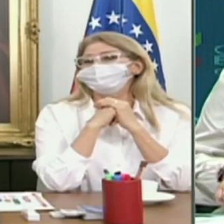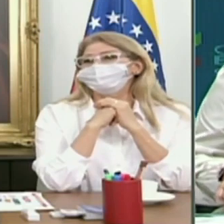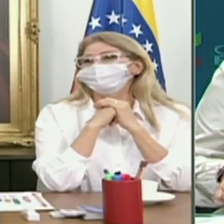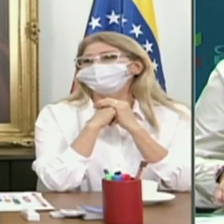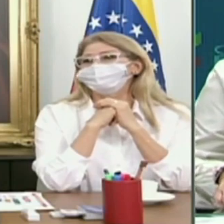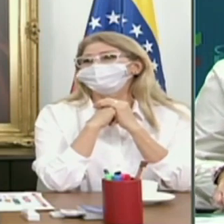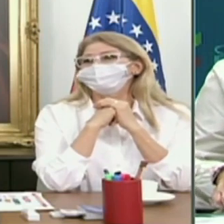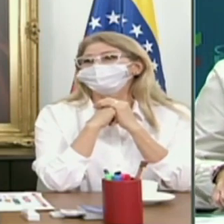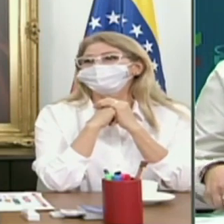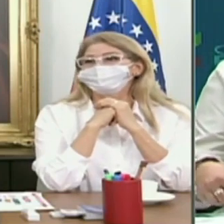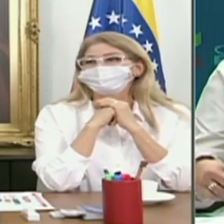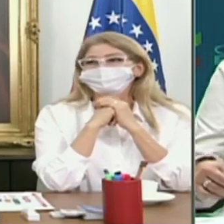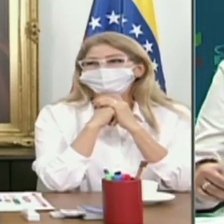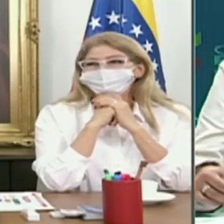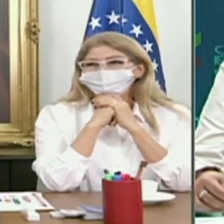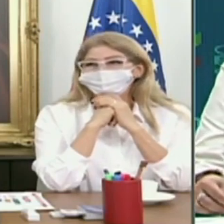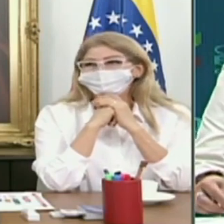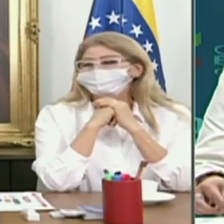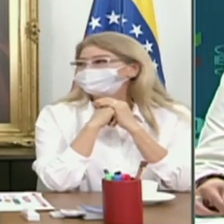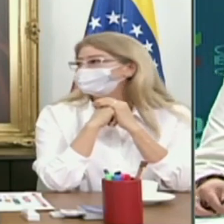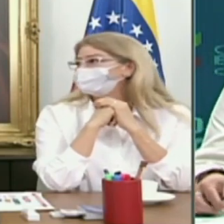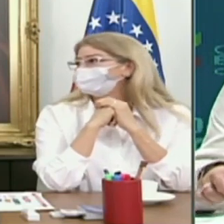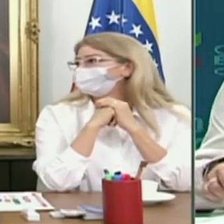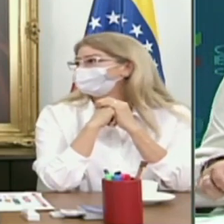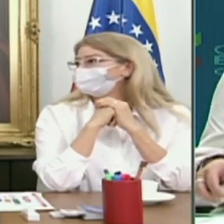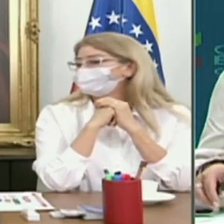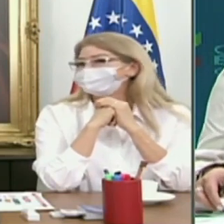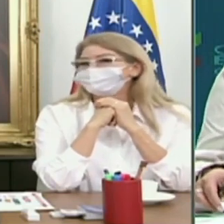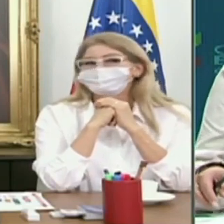Sí, buenas tardes. Buenas tardes.